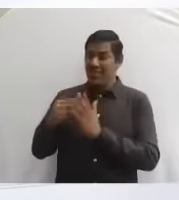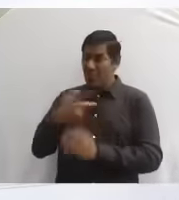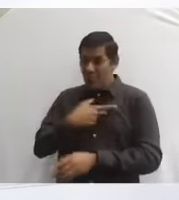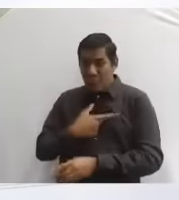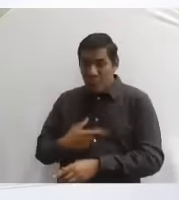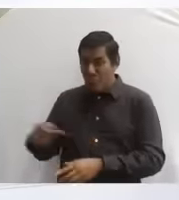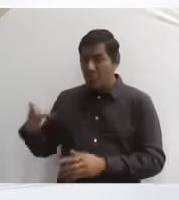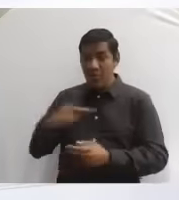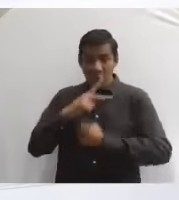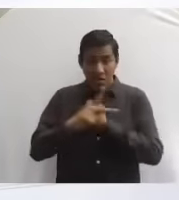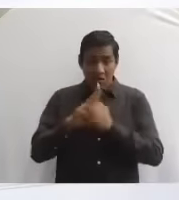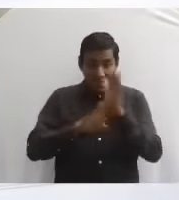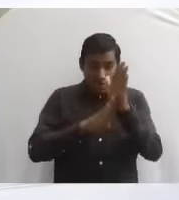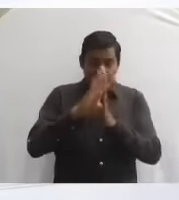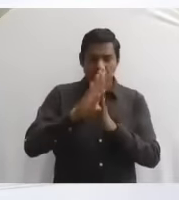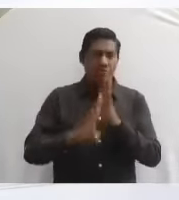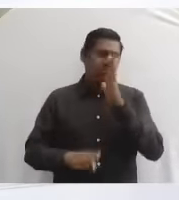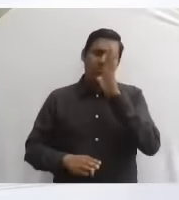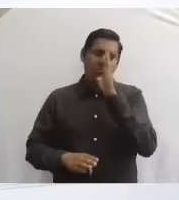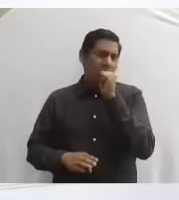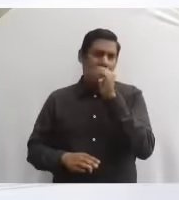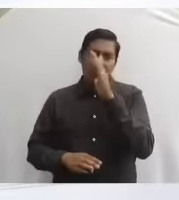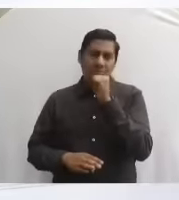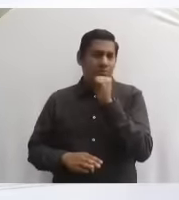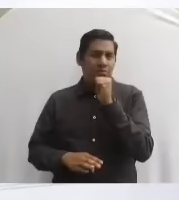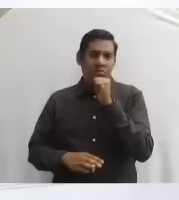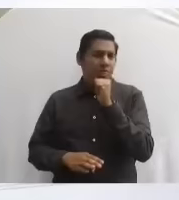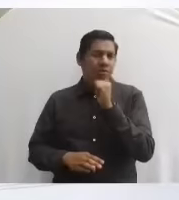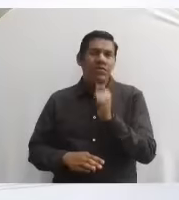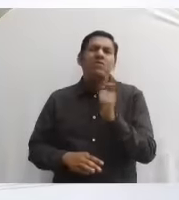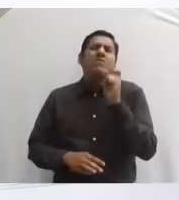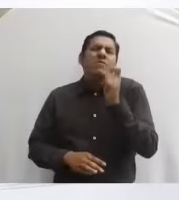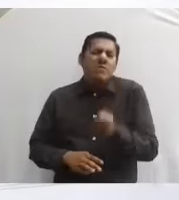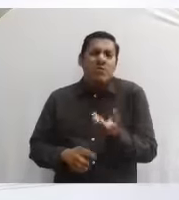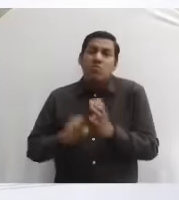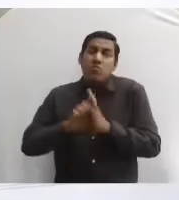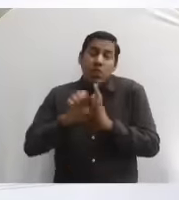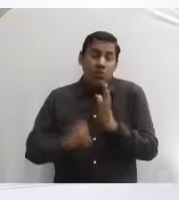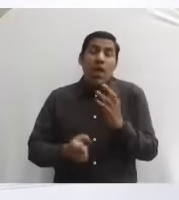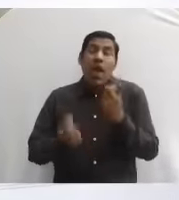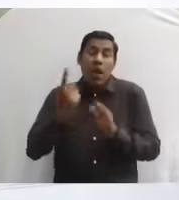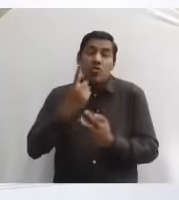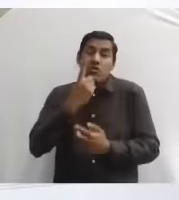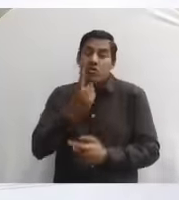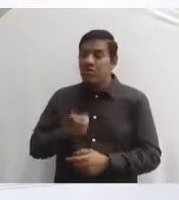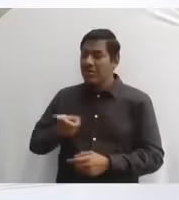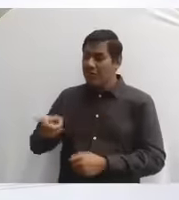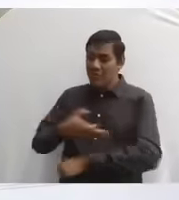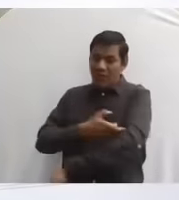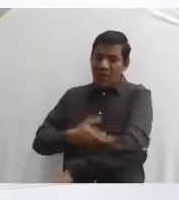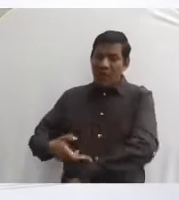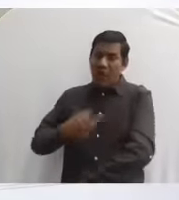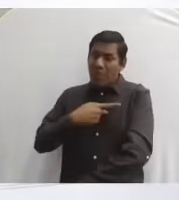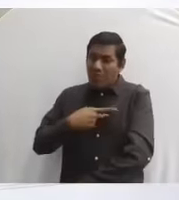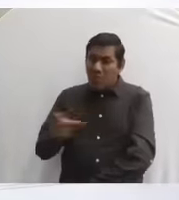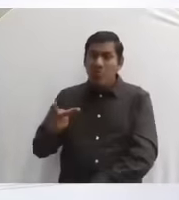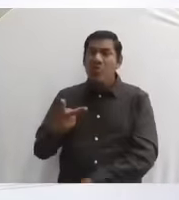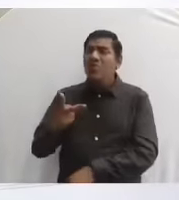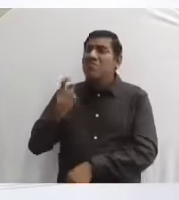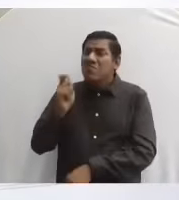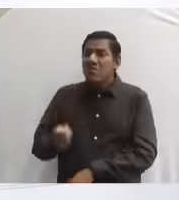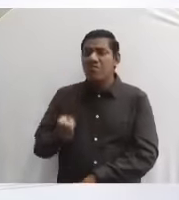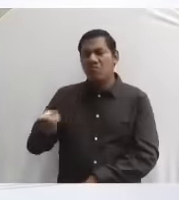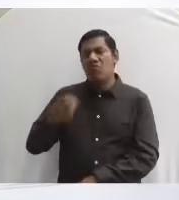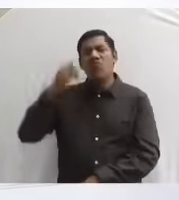que quiere decir es que una familia no es pobre porque no trabaje, como piensan